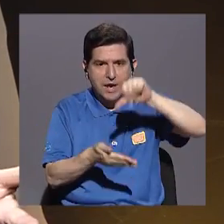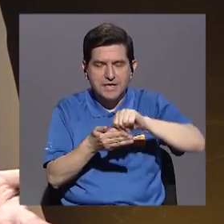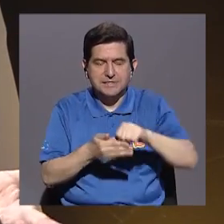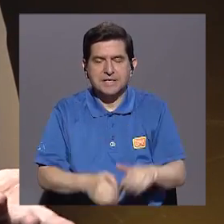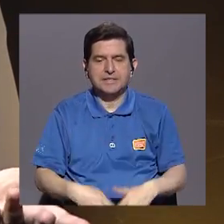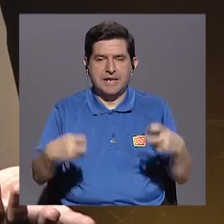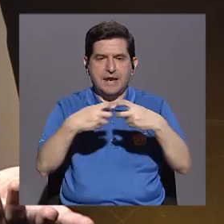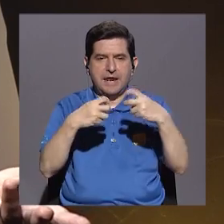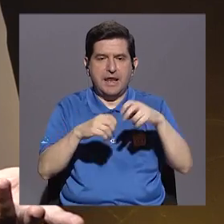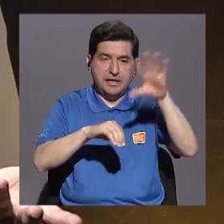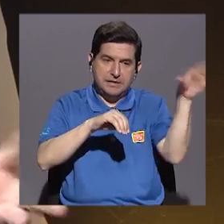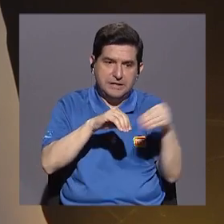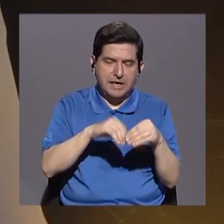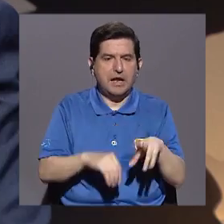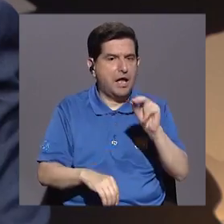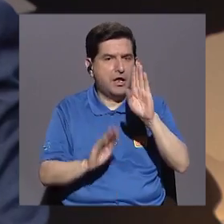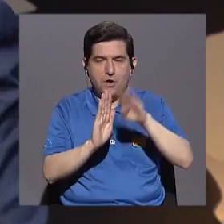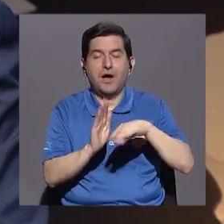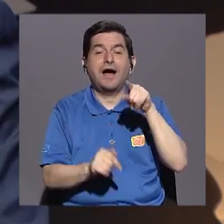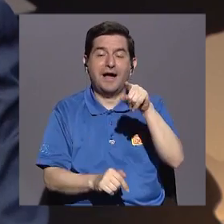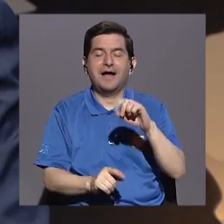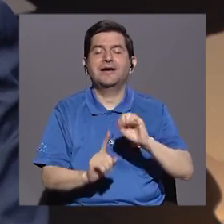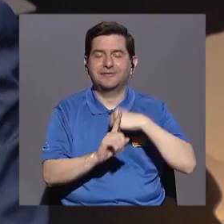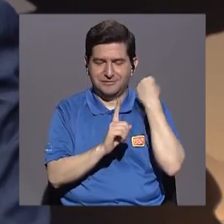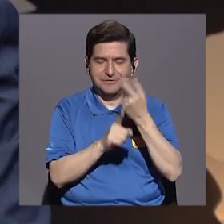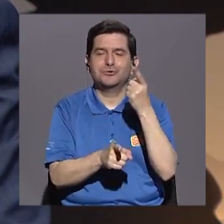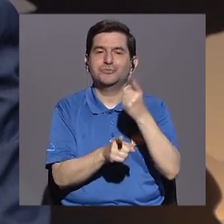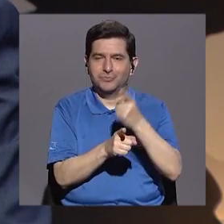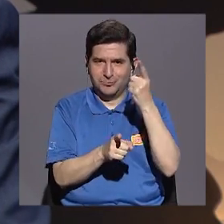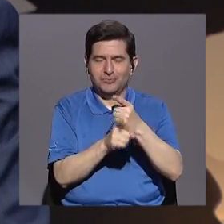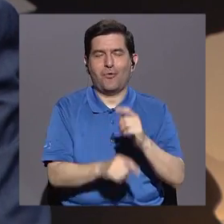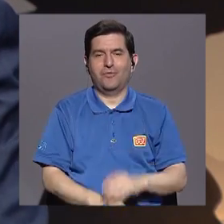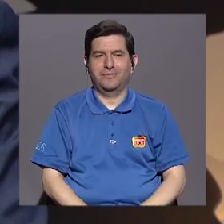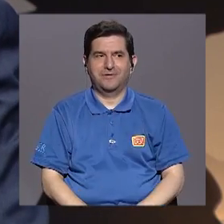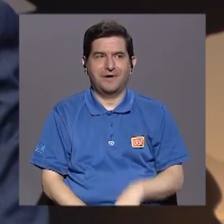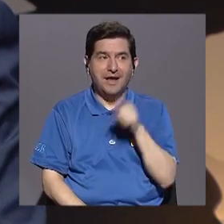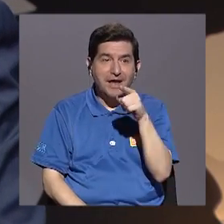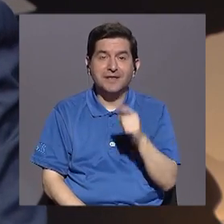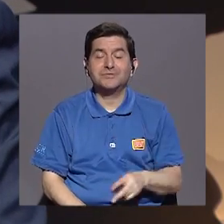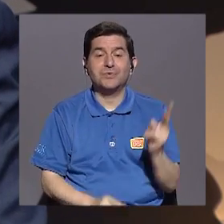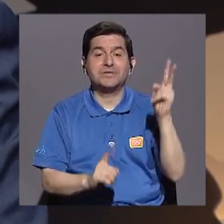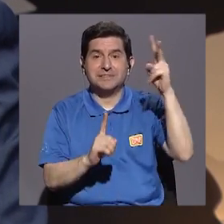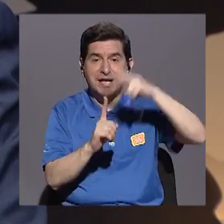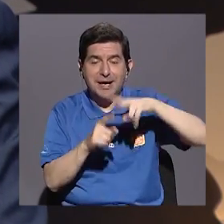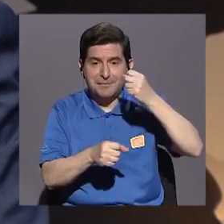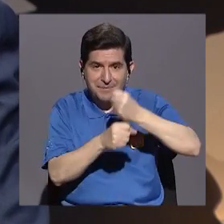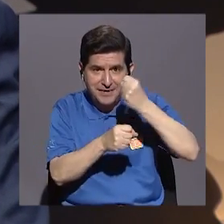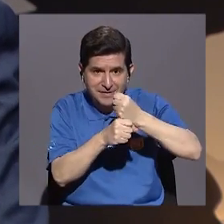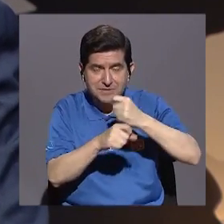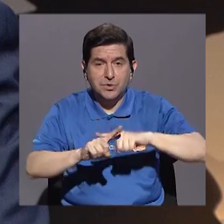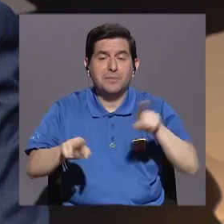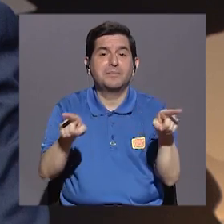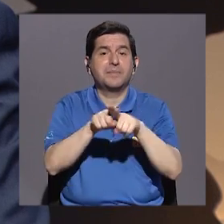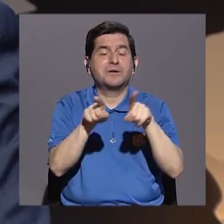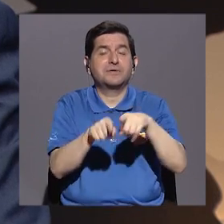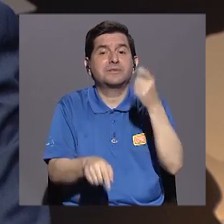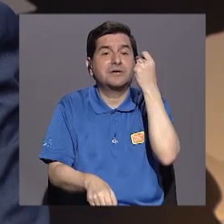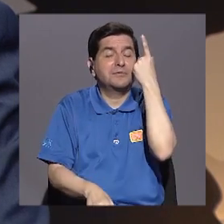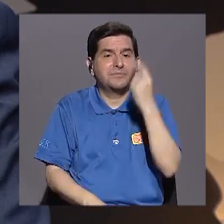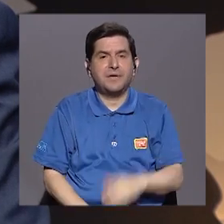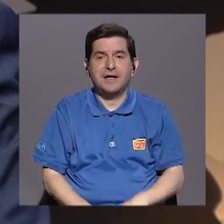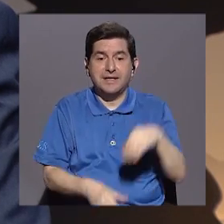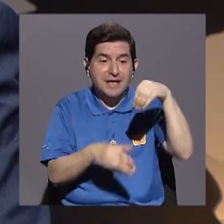necesaria no es tan barato a eso y va exactamente eso es en cuanto a la operación pero lo que también tenemos que entender es que